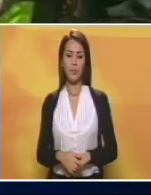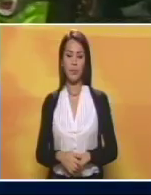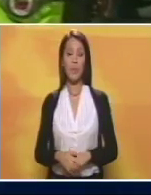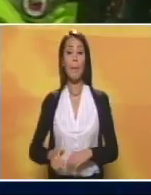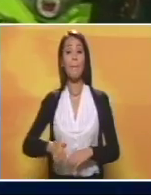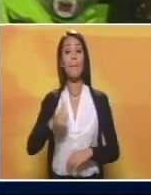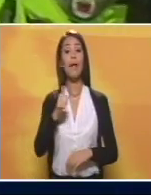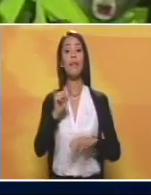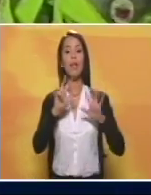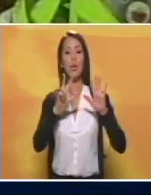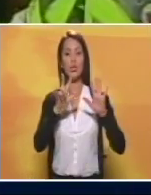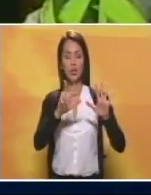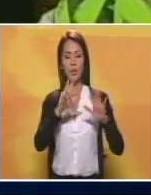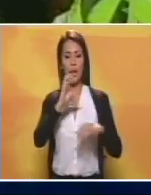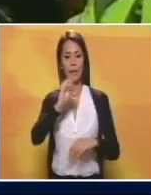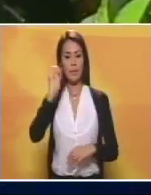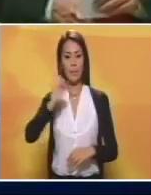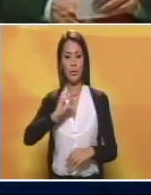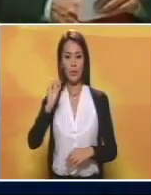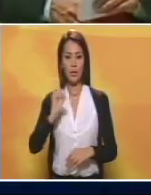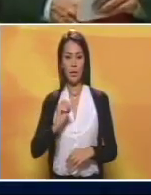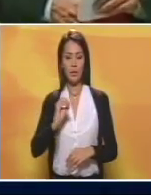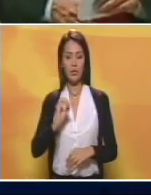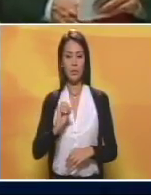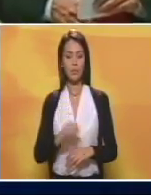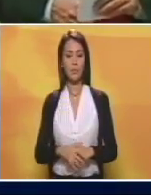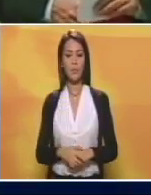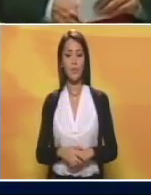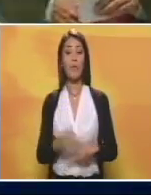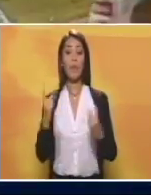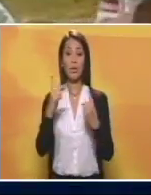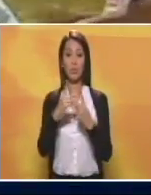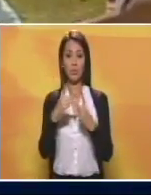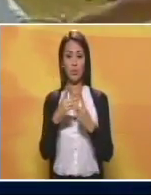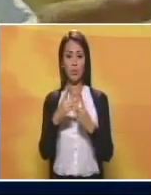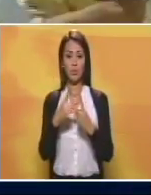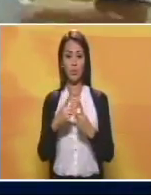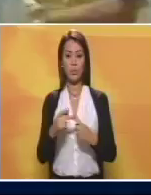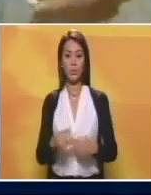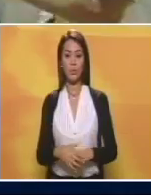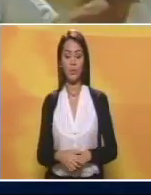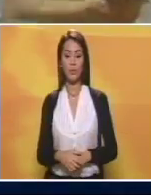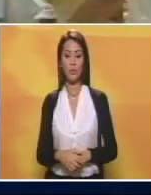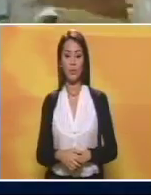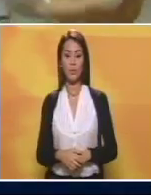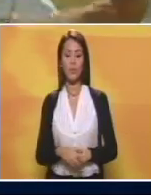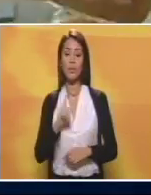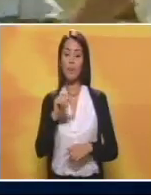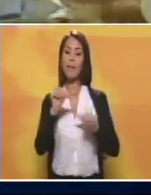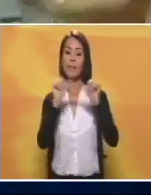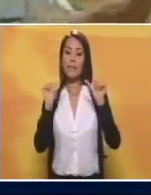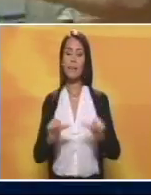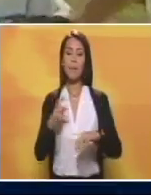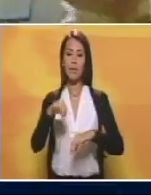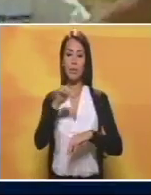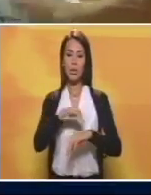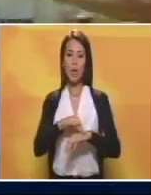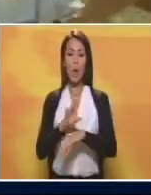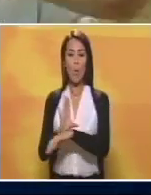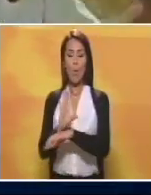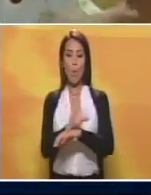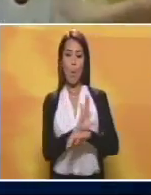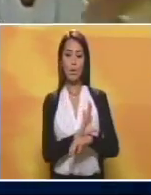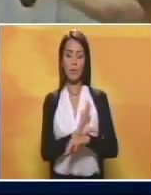del 80% de la capacidad hotelera. También el Sistema Nacional de Gestión de Riesgos